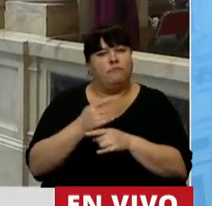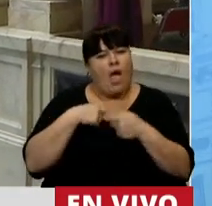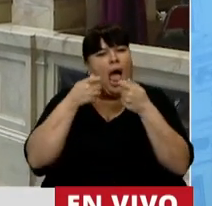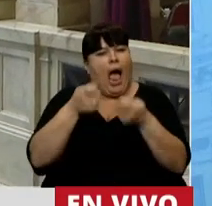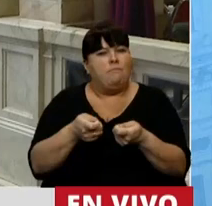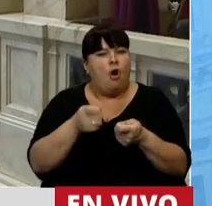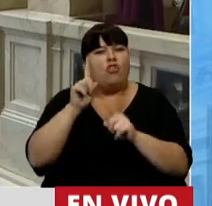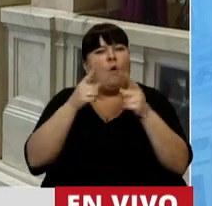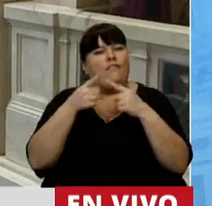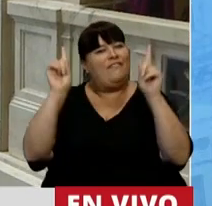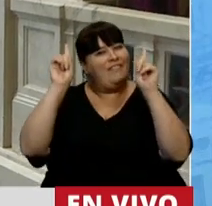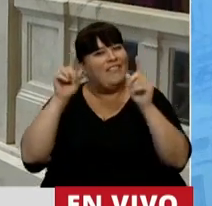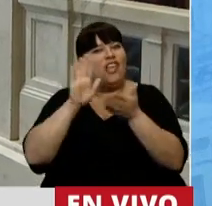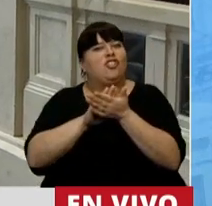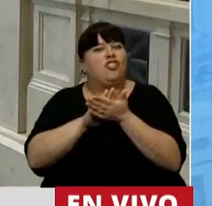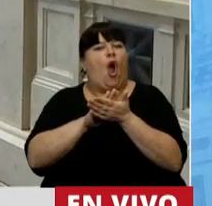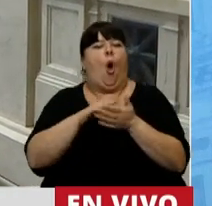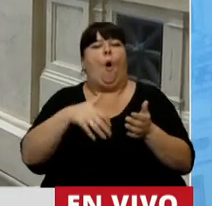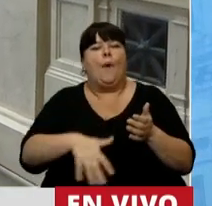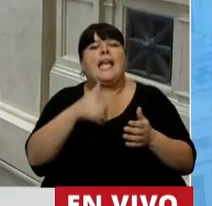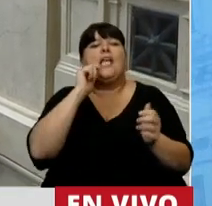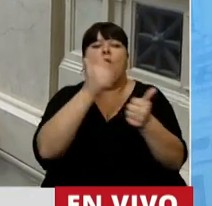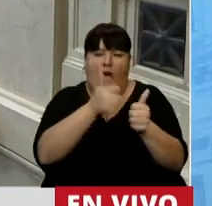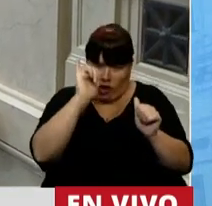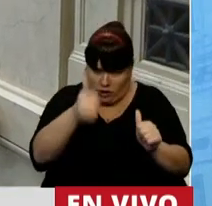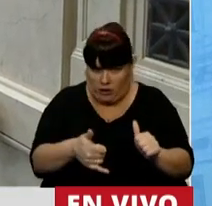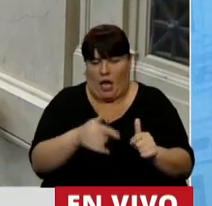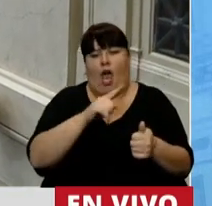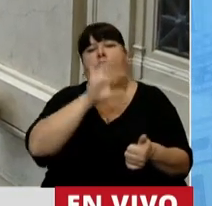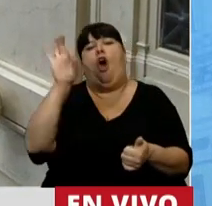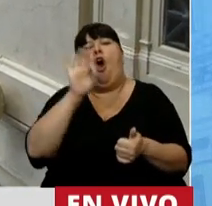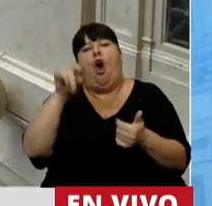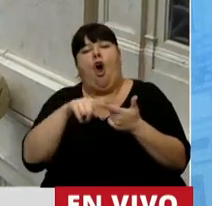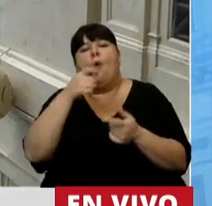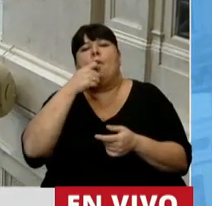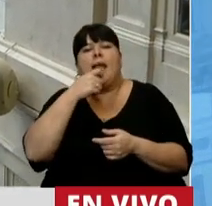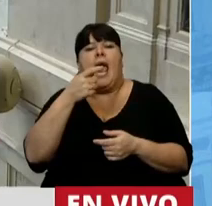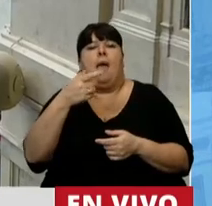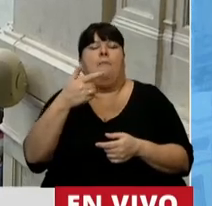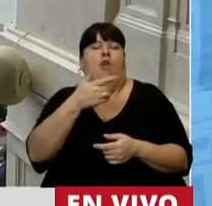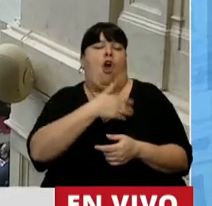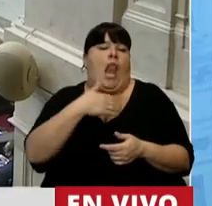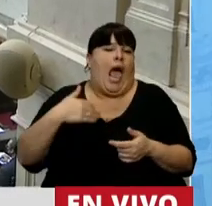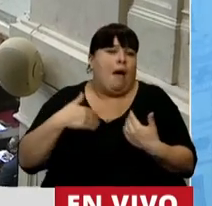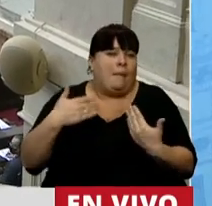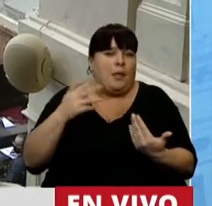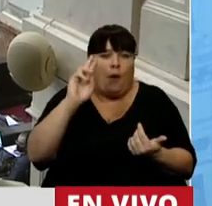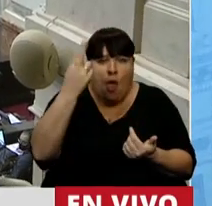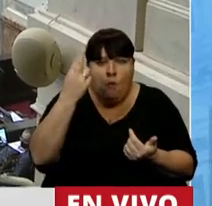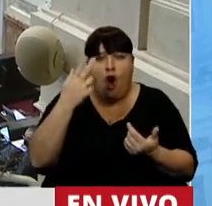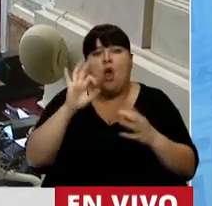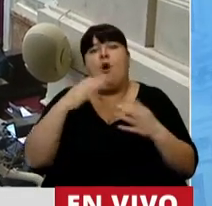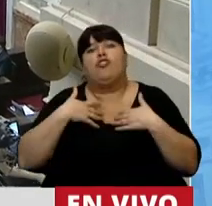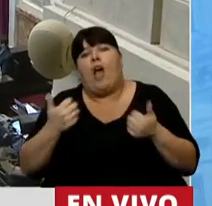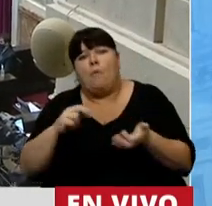acompaño las excepciones a las gestaciones producto de una violación o como así también si estuviera en peligro la vida o la